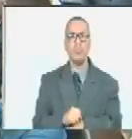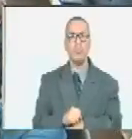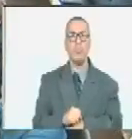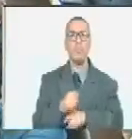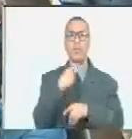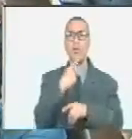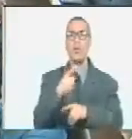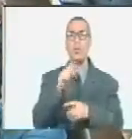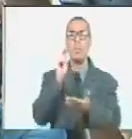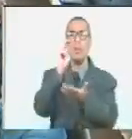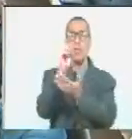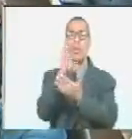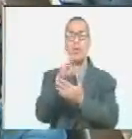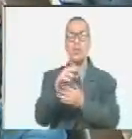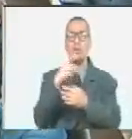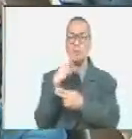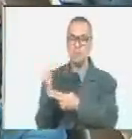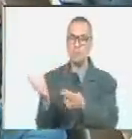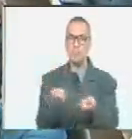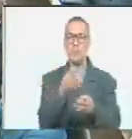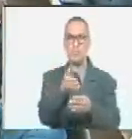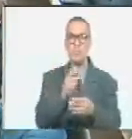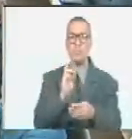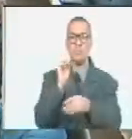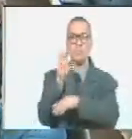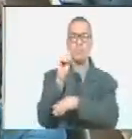Solicita a la tribuna de oradores, se le concede.